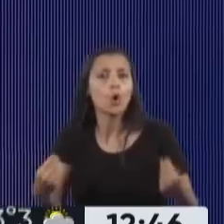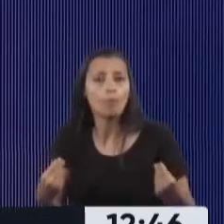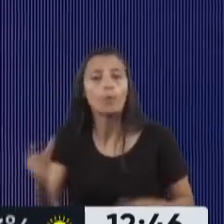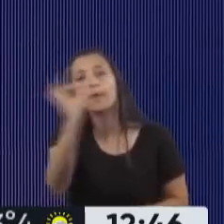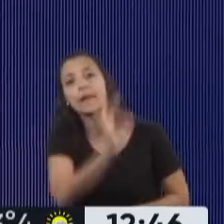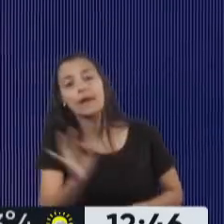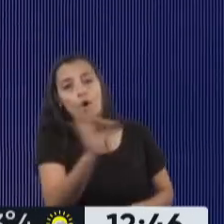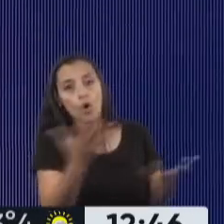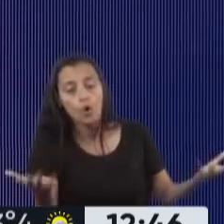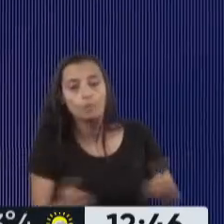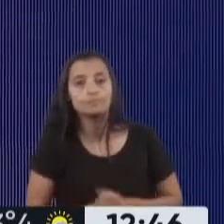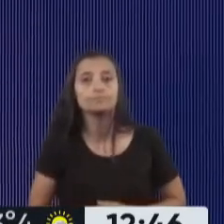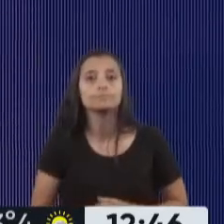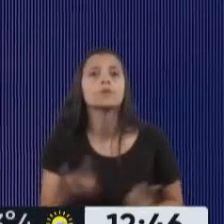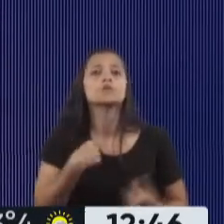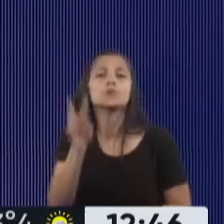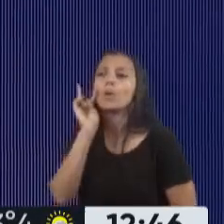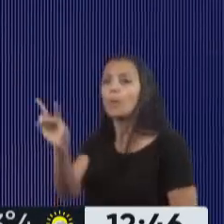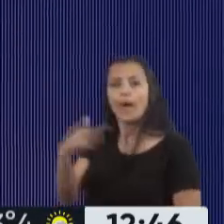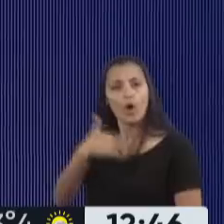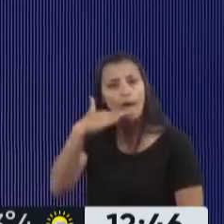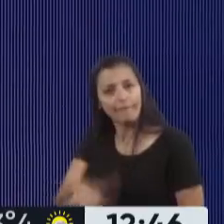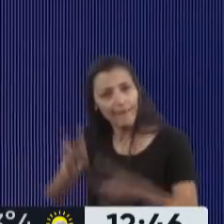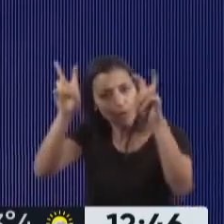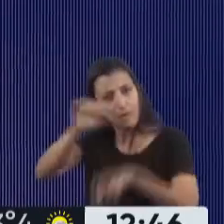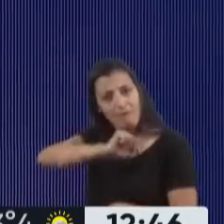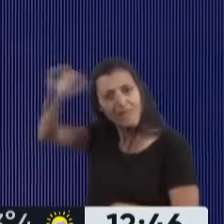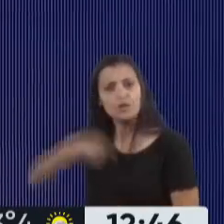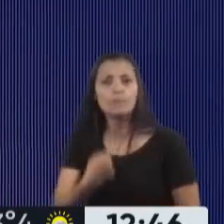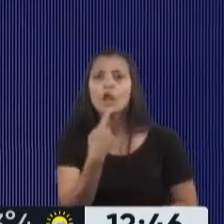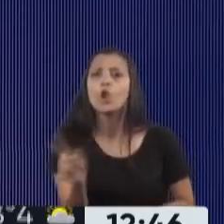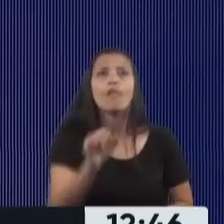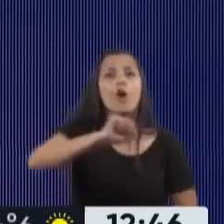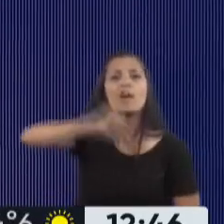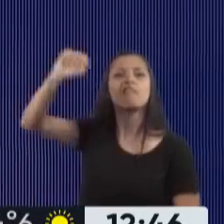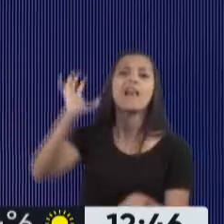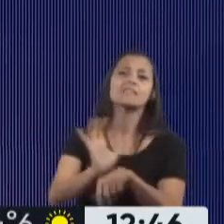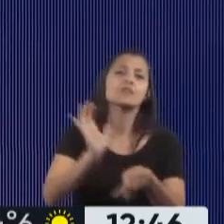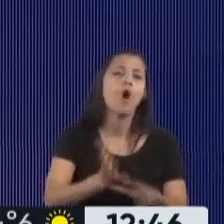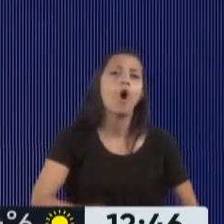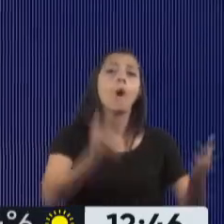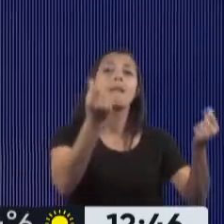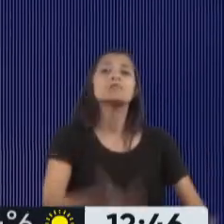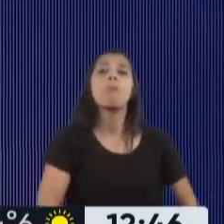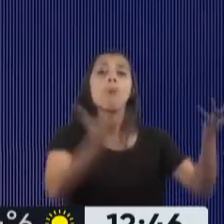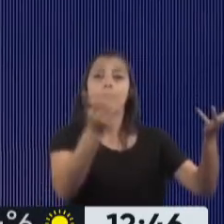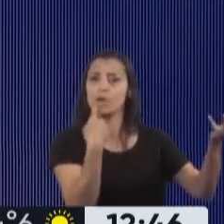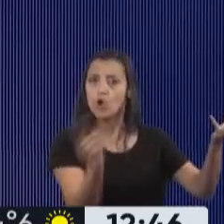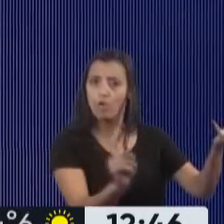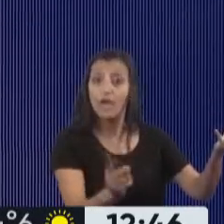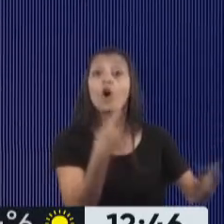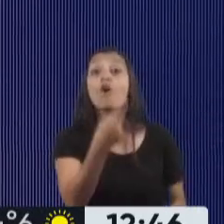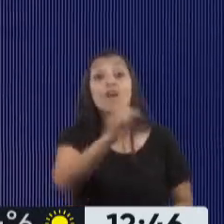sobre cómo miro la inflación, no la defino como la suba generalizada de precios, sino como la pérdida del